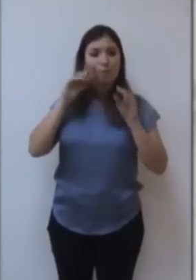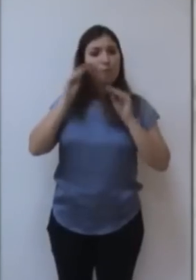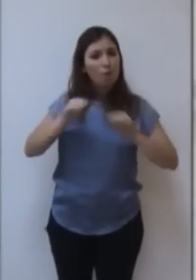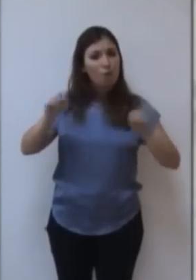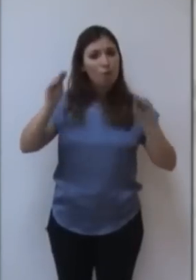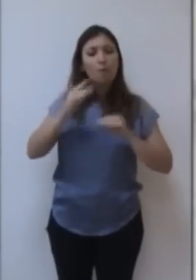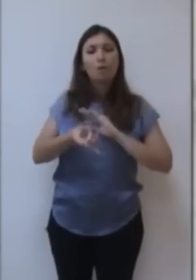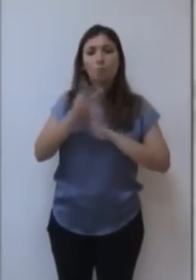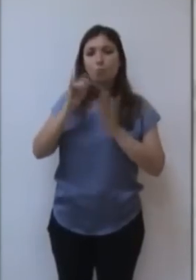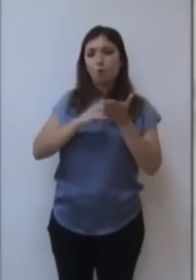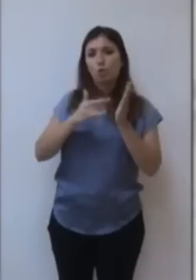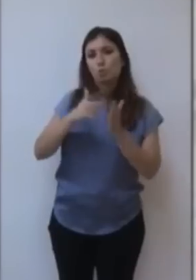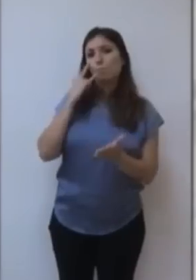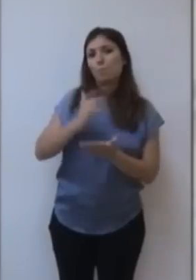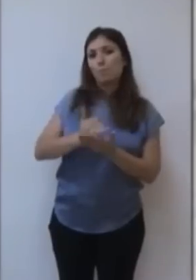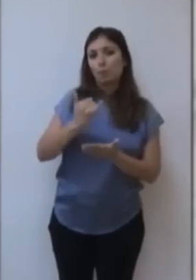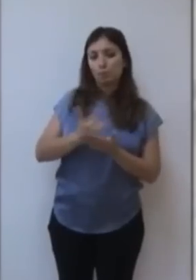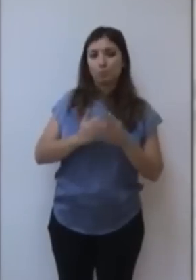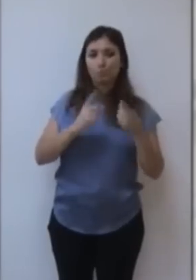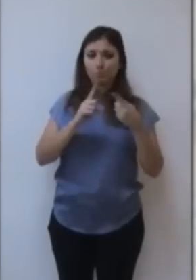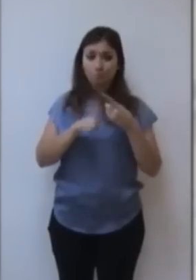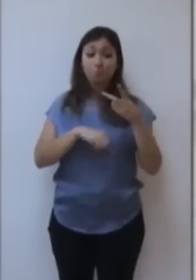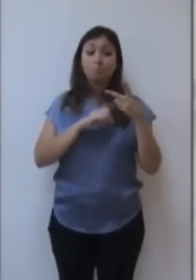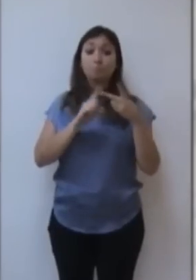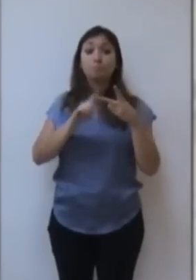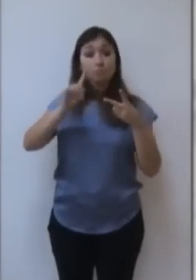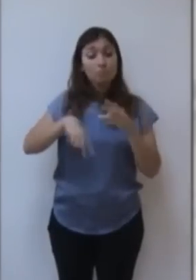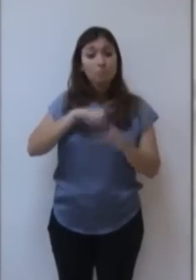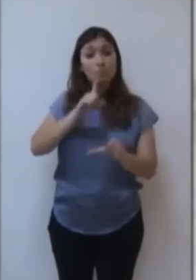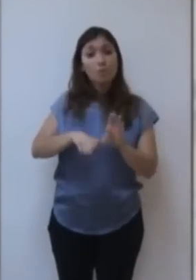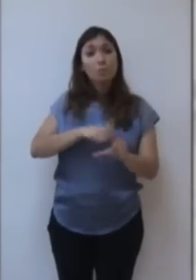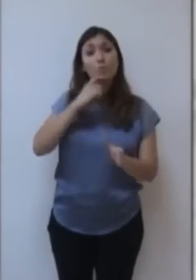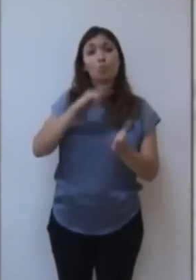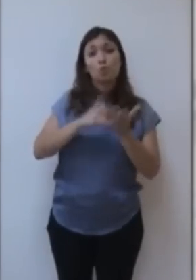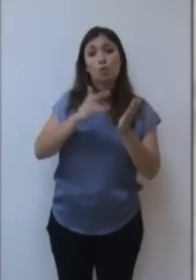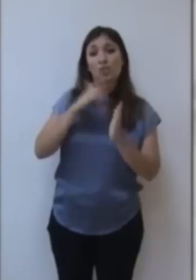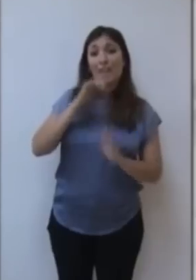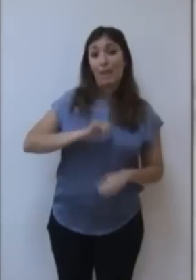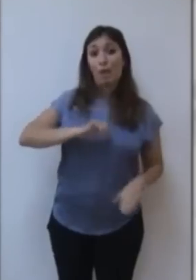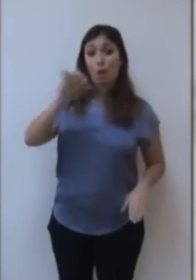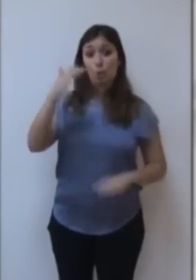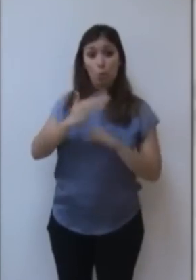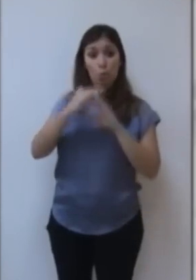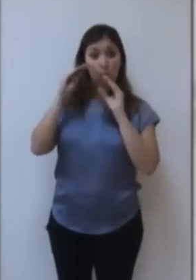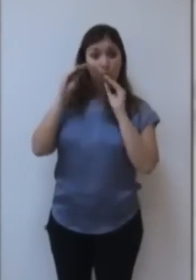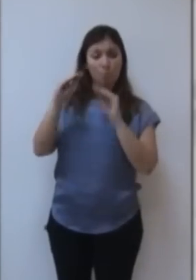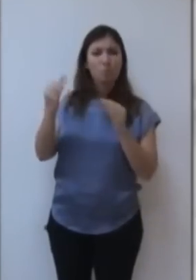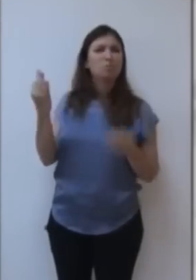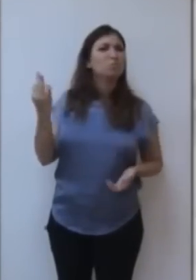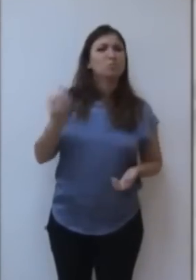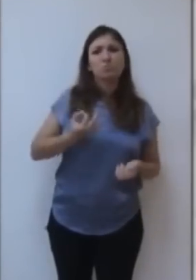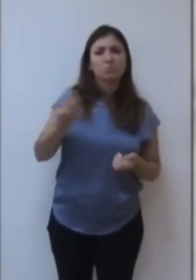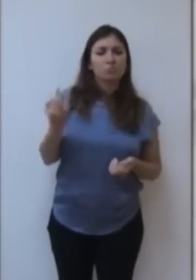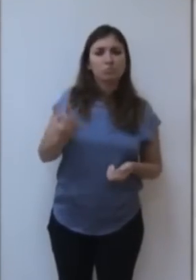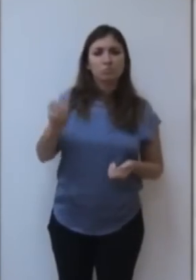a hacer un proyecto piloto. Y luego estamos participando también en un proyecto europeo en el que se están